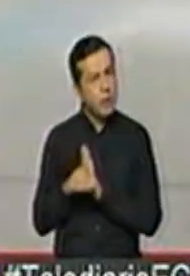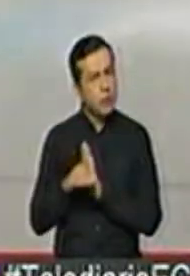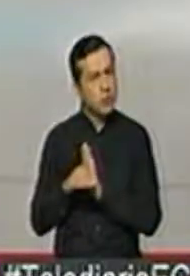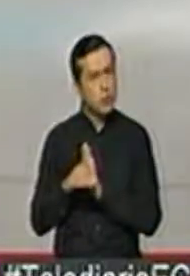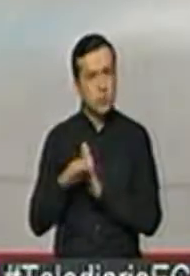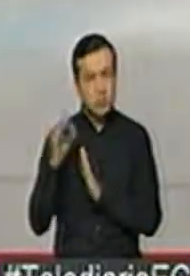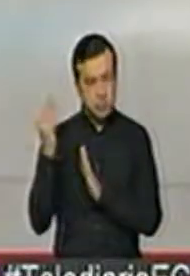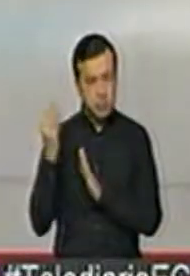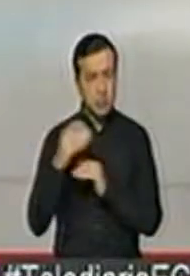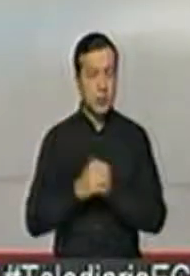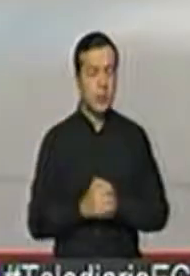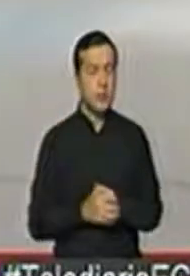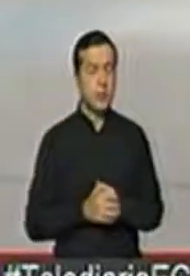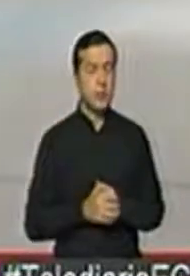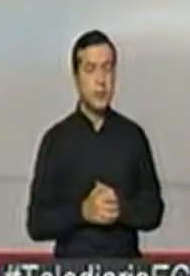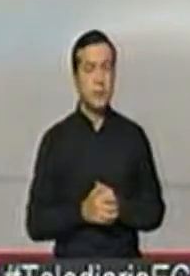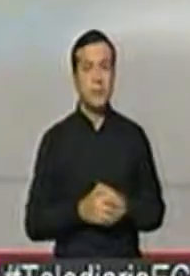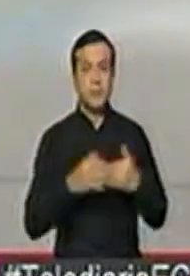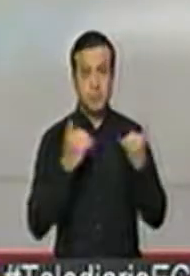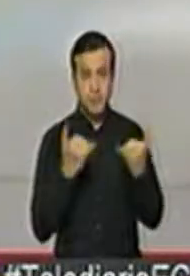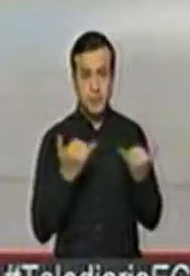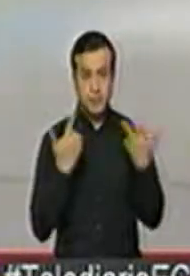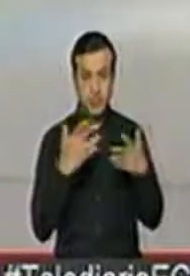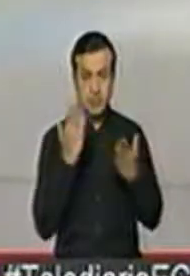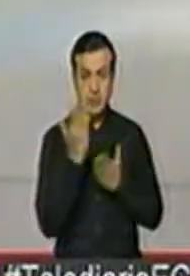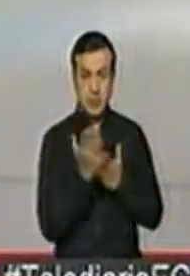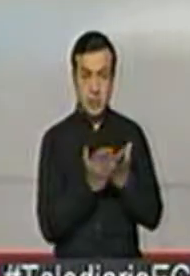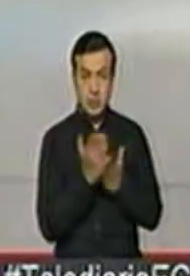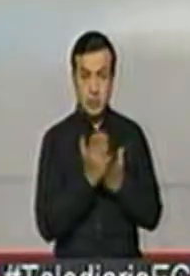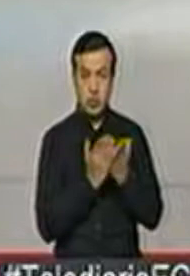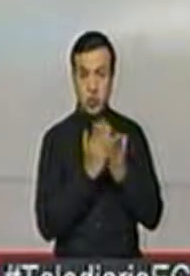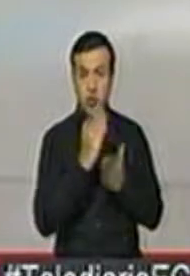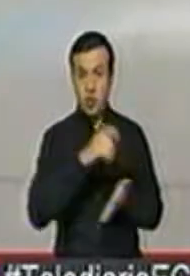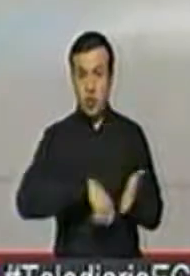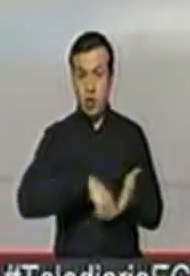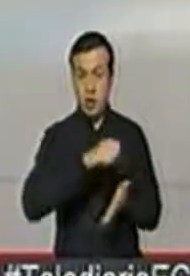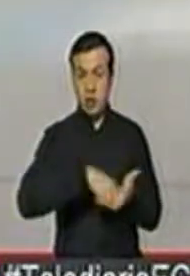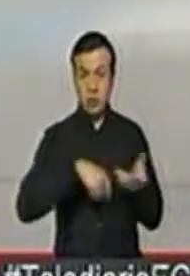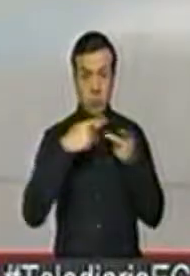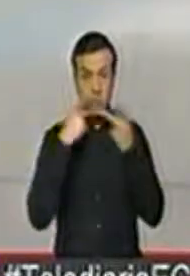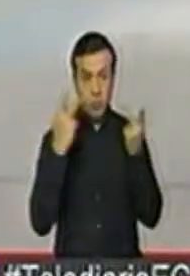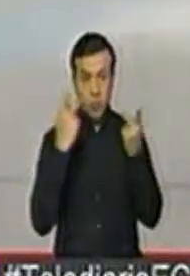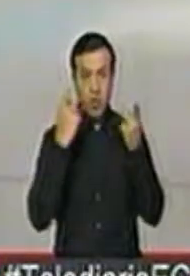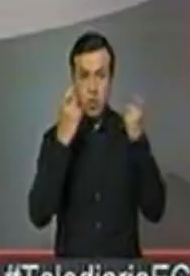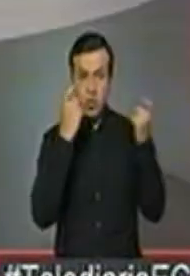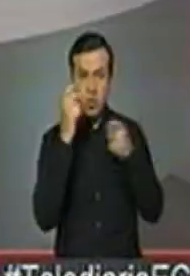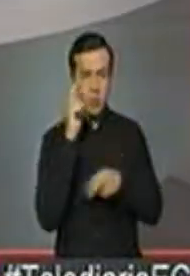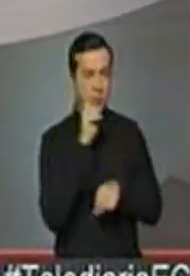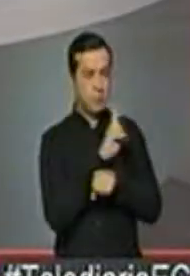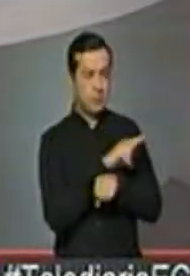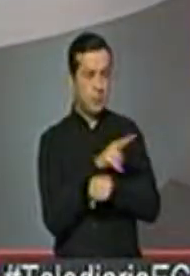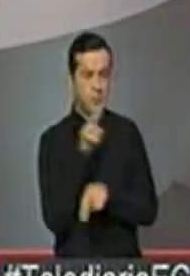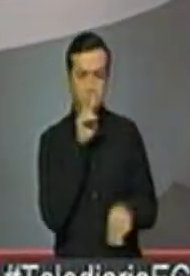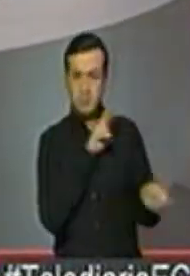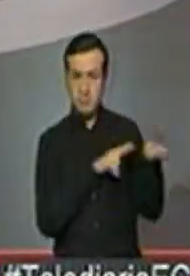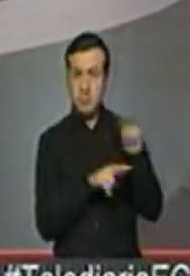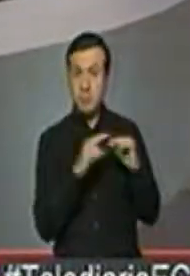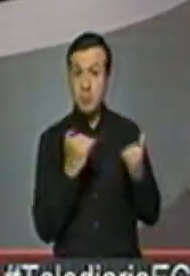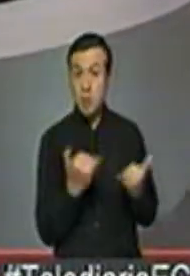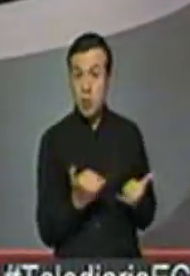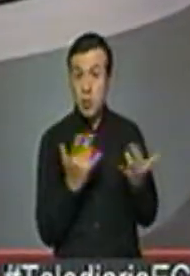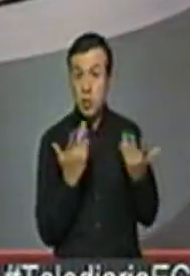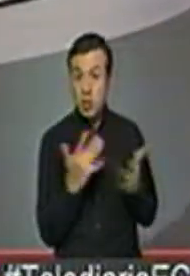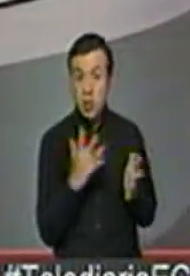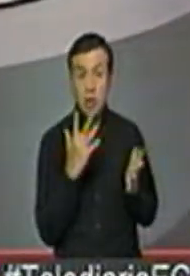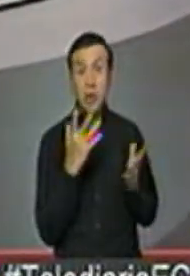ha logrado aquello? Mire, nosotros ahorita como CERCOV hemos fortalecido el área de control y de supervisión. En este momento estamos